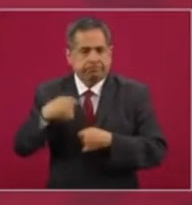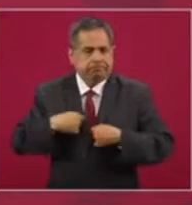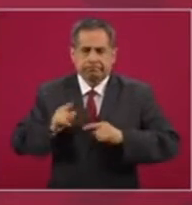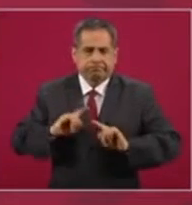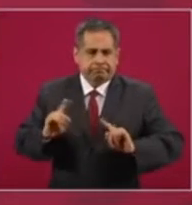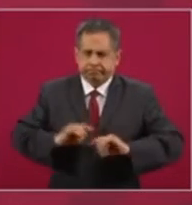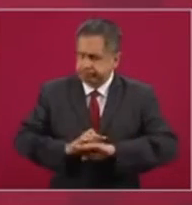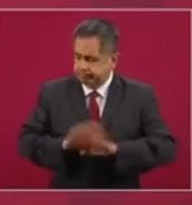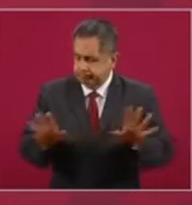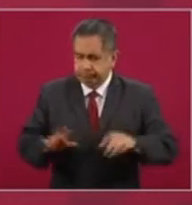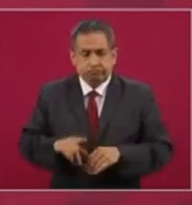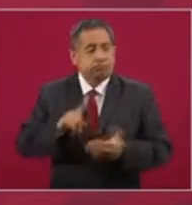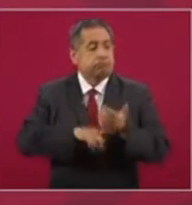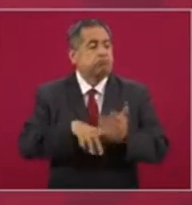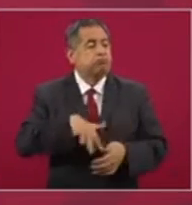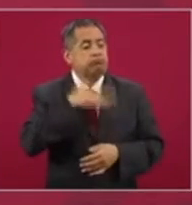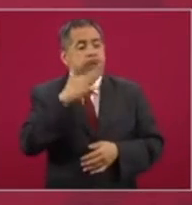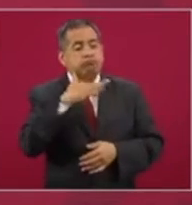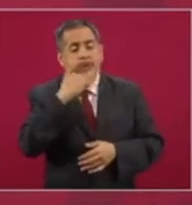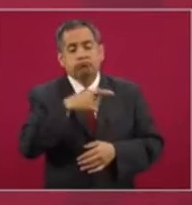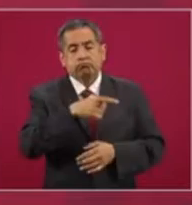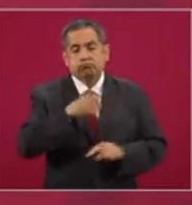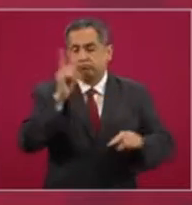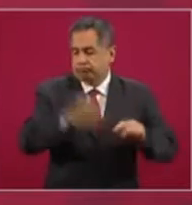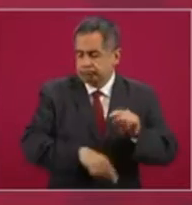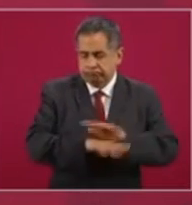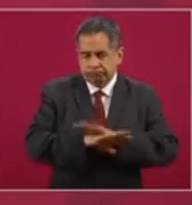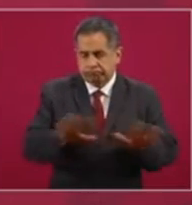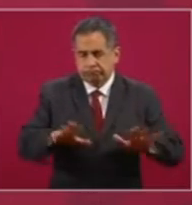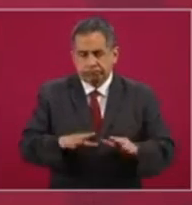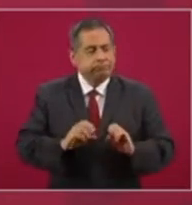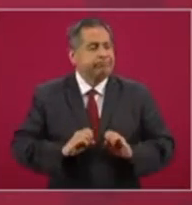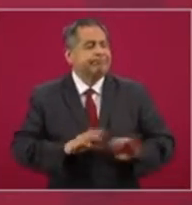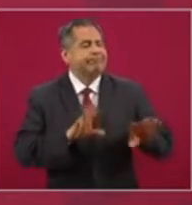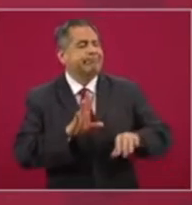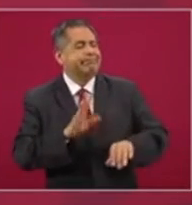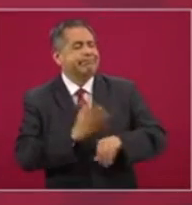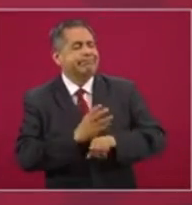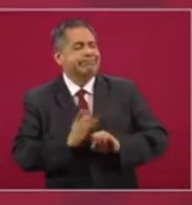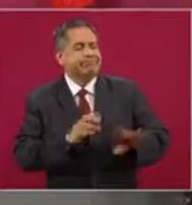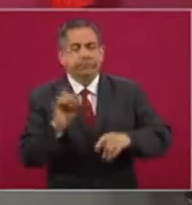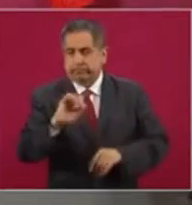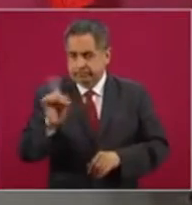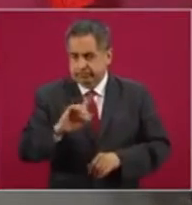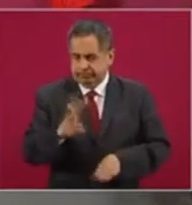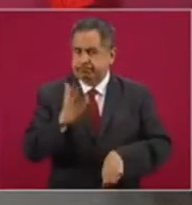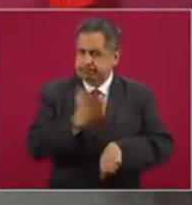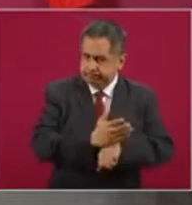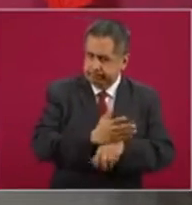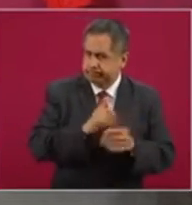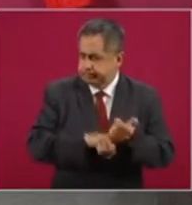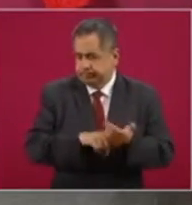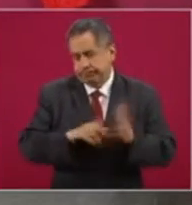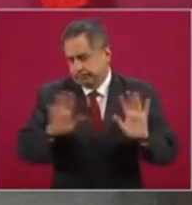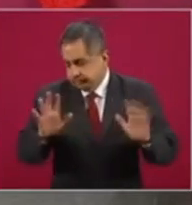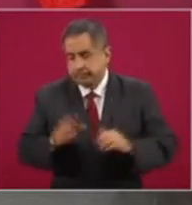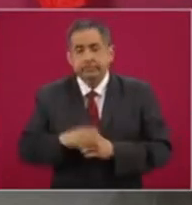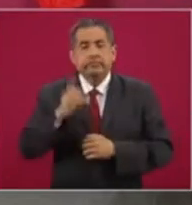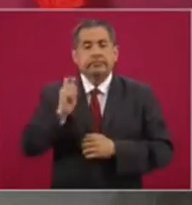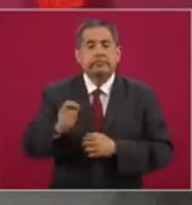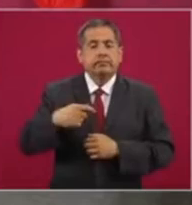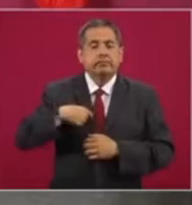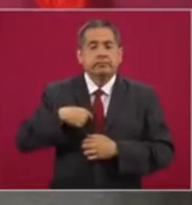y de que no haya corrupción y no haya impunidad. Y esto significa